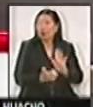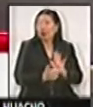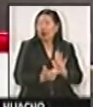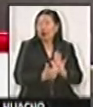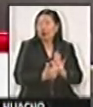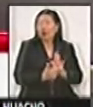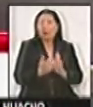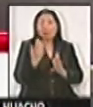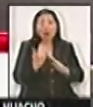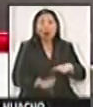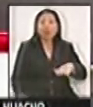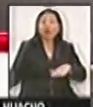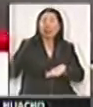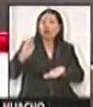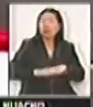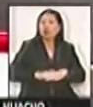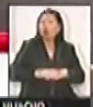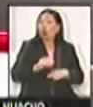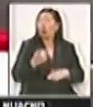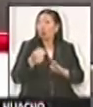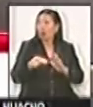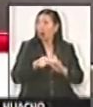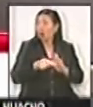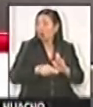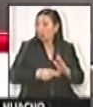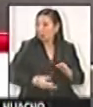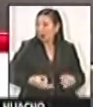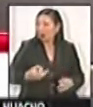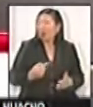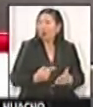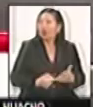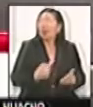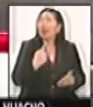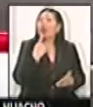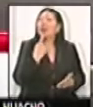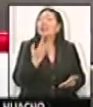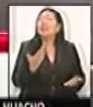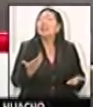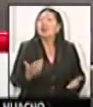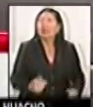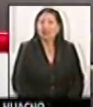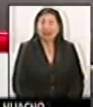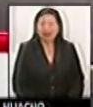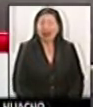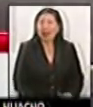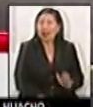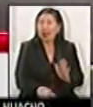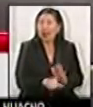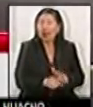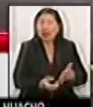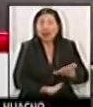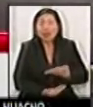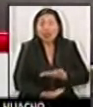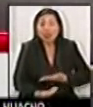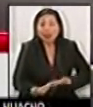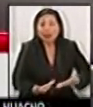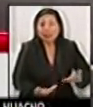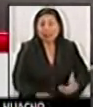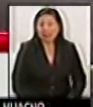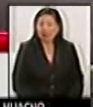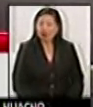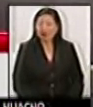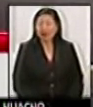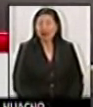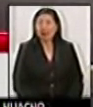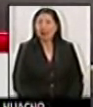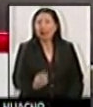está por encima a cualquier otra norma jurídica. ¿Y a qué se están refiriendo? A la ley de negociación colectiva, presidente,